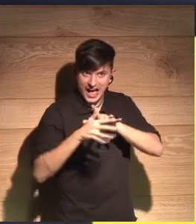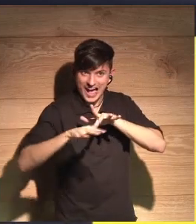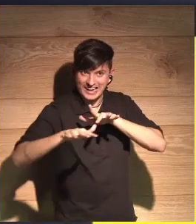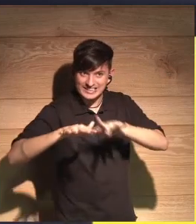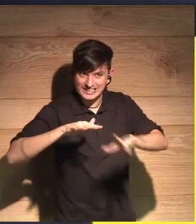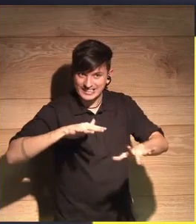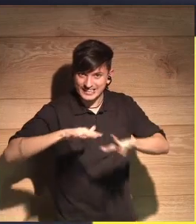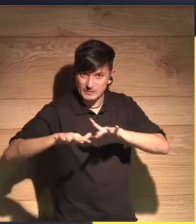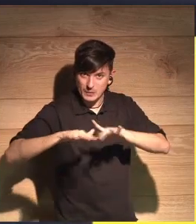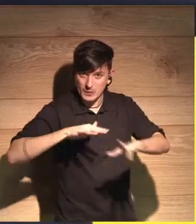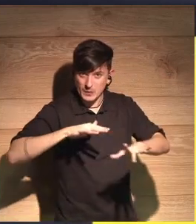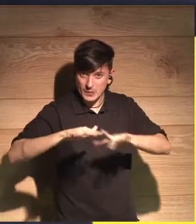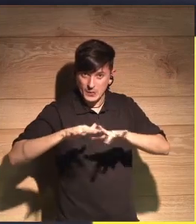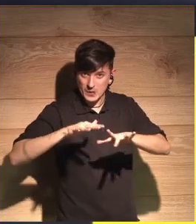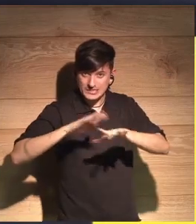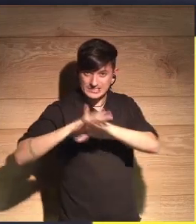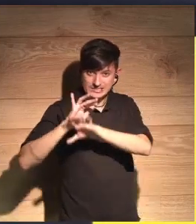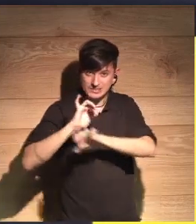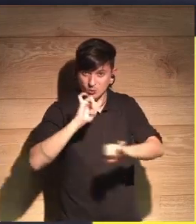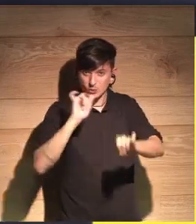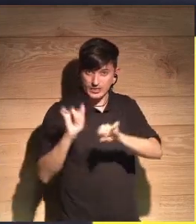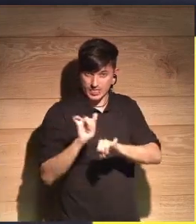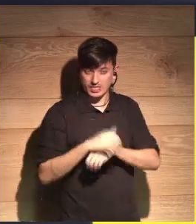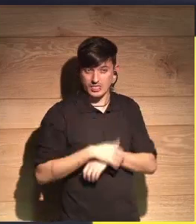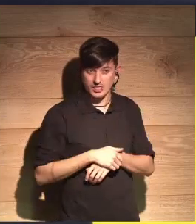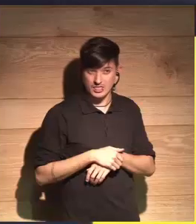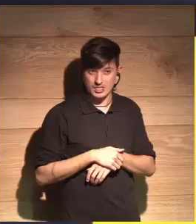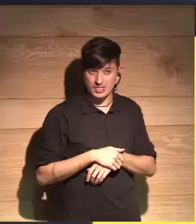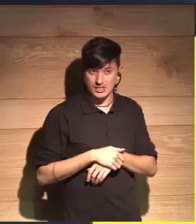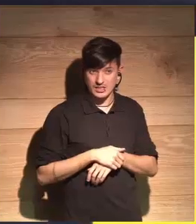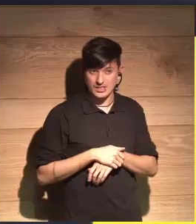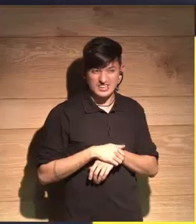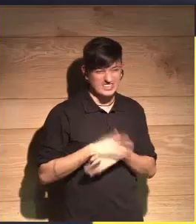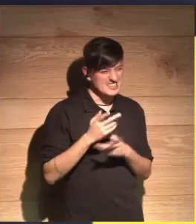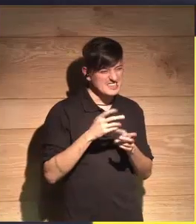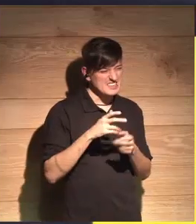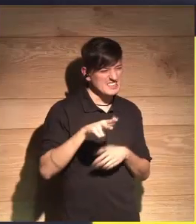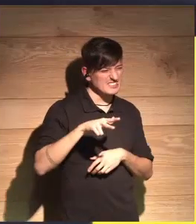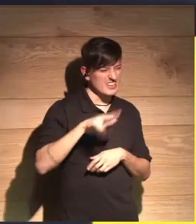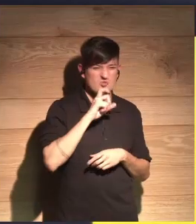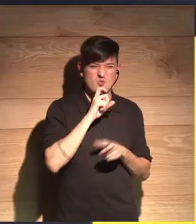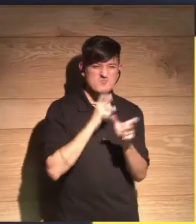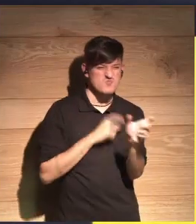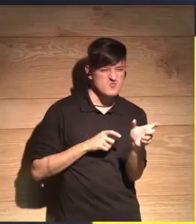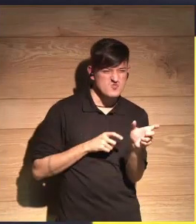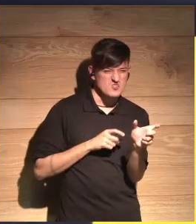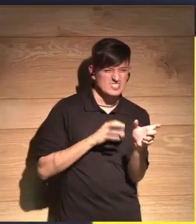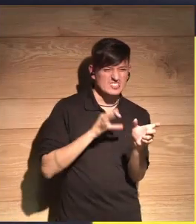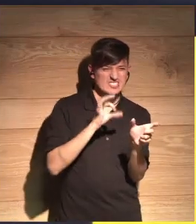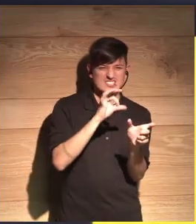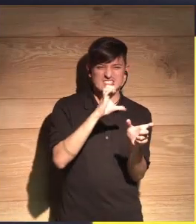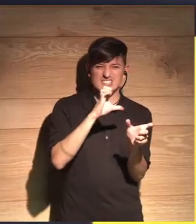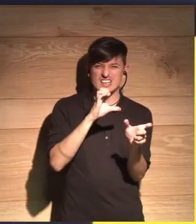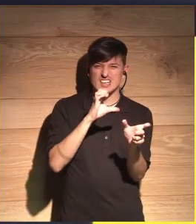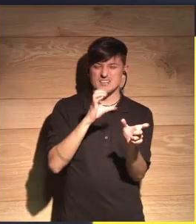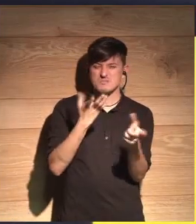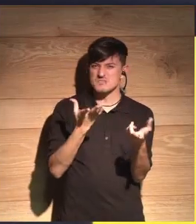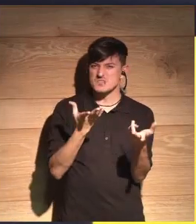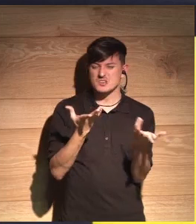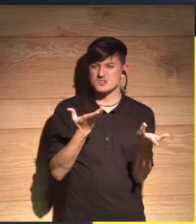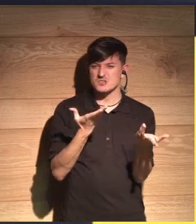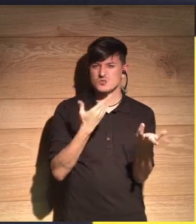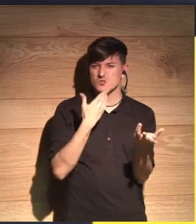securities asia back security en español como se dice eso o sea un efectivo es